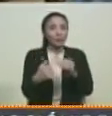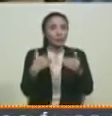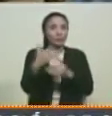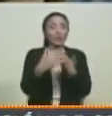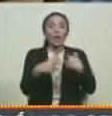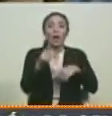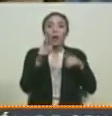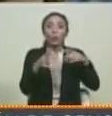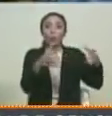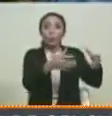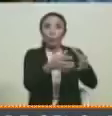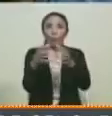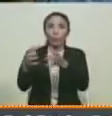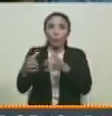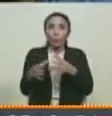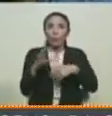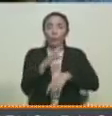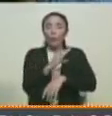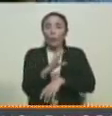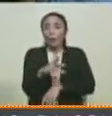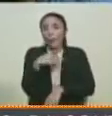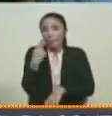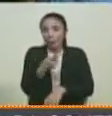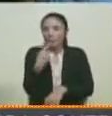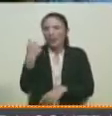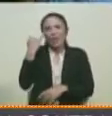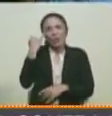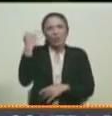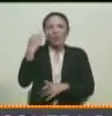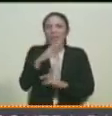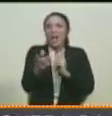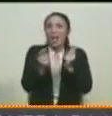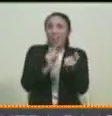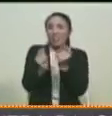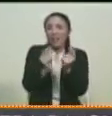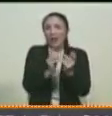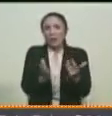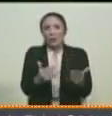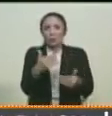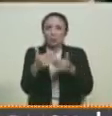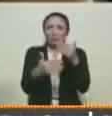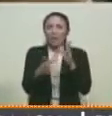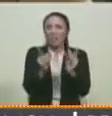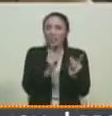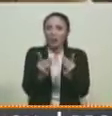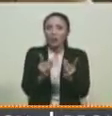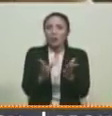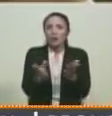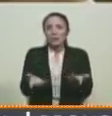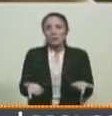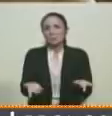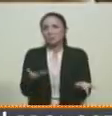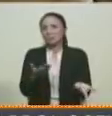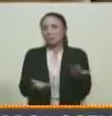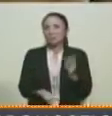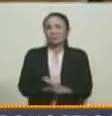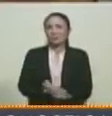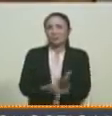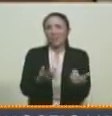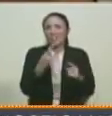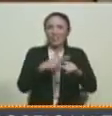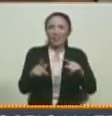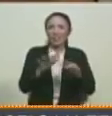sectores del extremismo que creen que cuando uno dialoga o se toman acciones